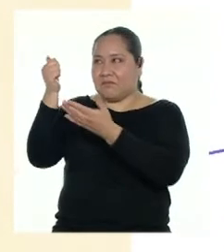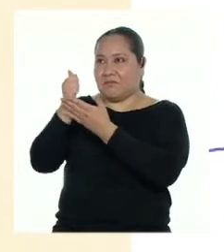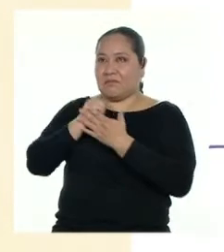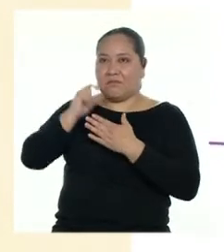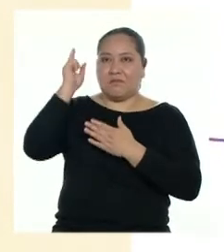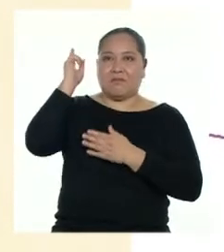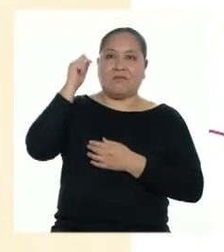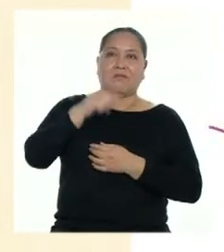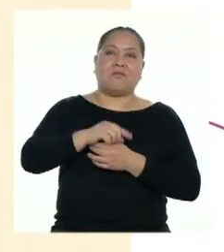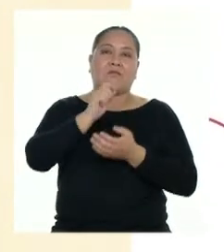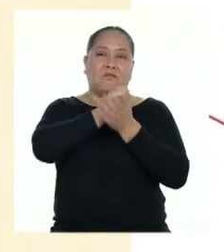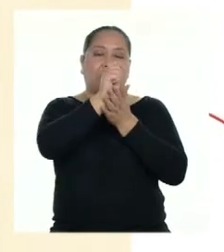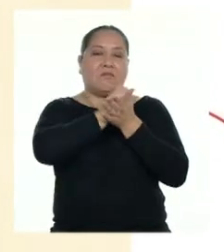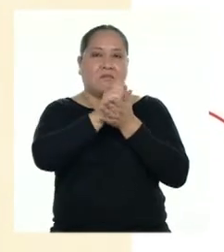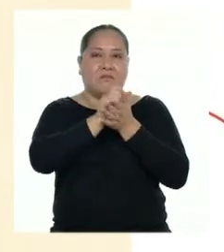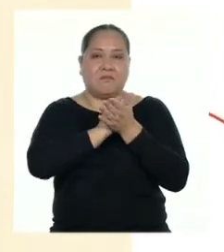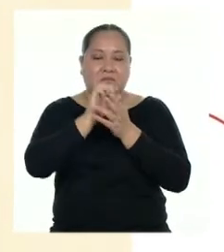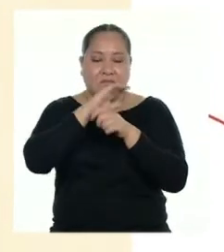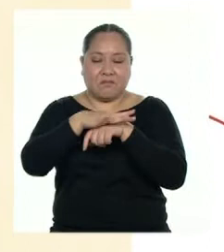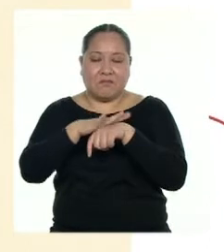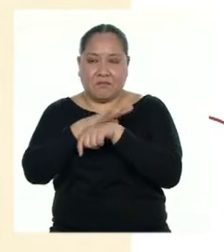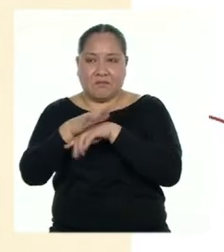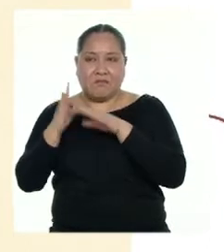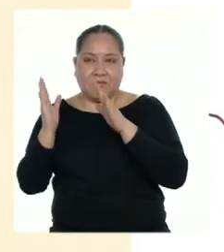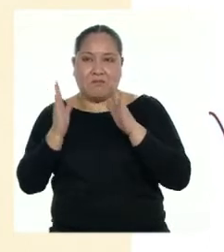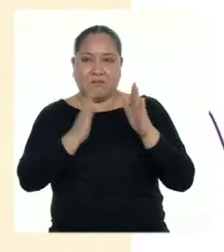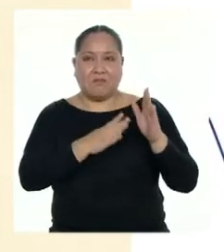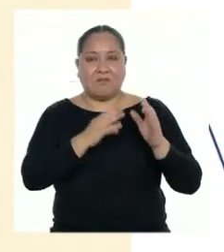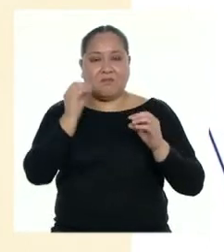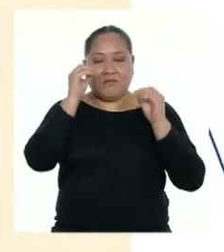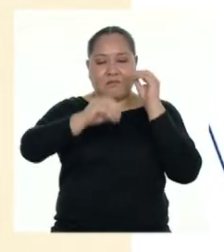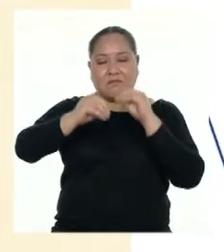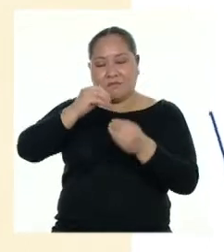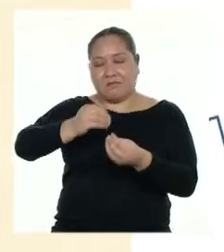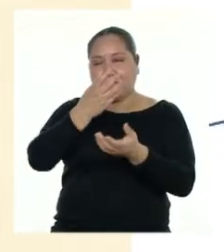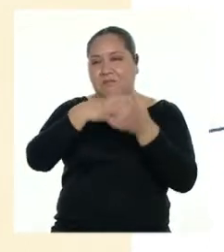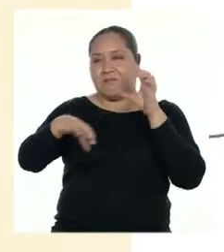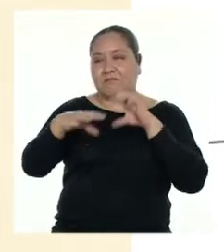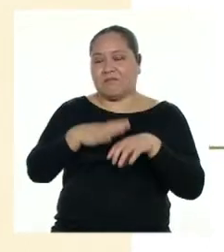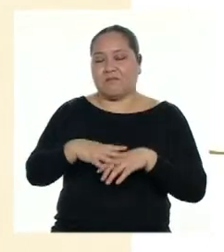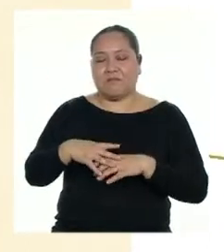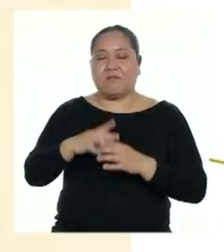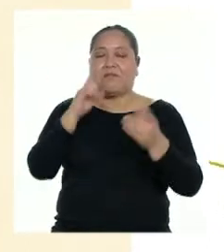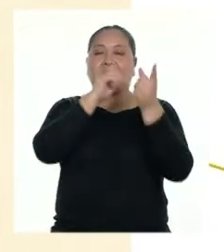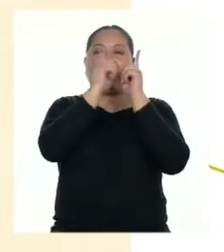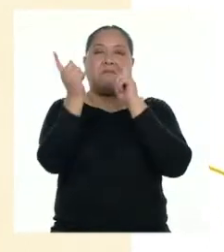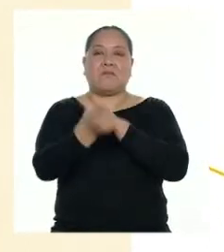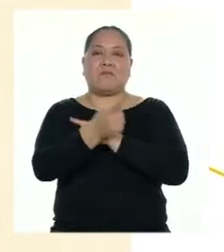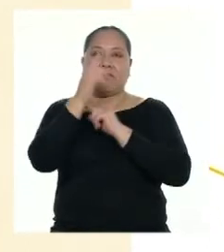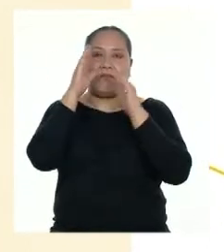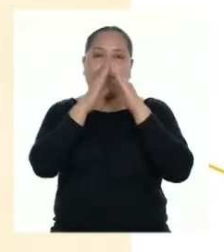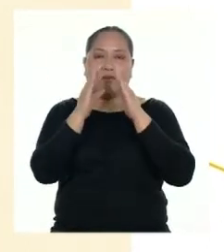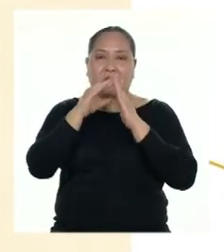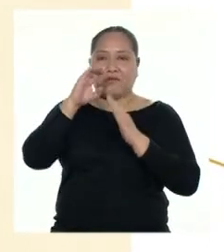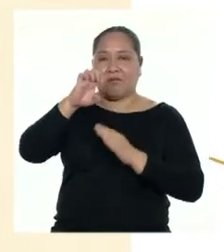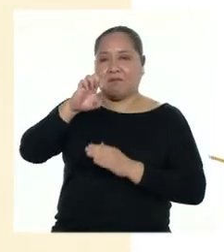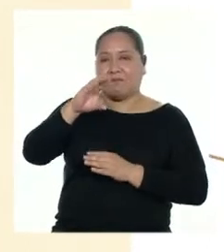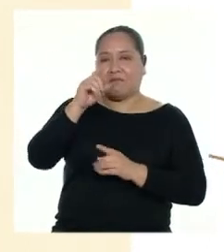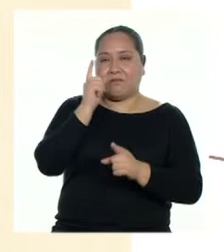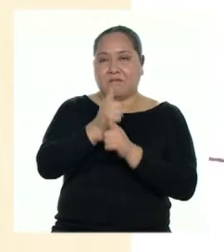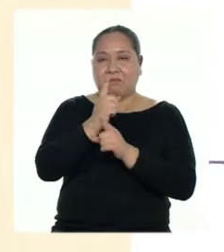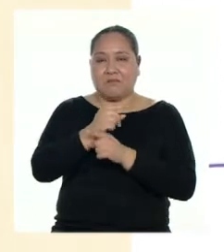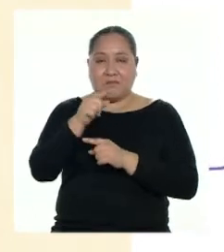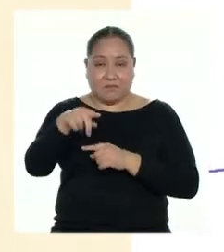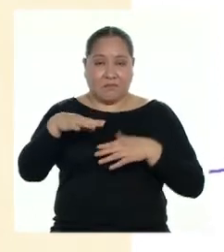nuestro reto sería la escritura de un plan de mejora con acciones concretas para tener un hogar ecoeficiente. Para llevarlo